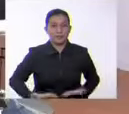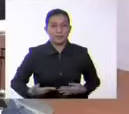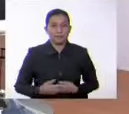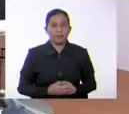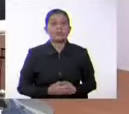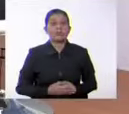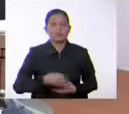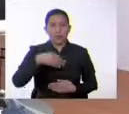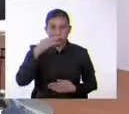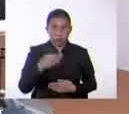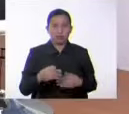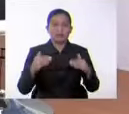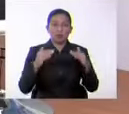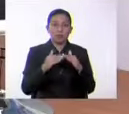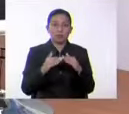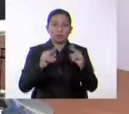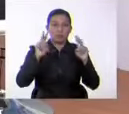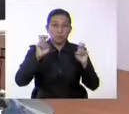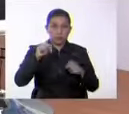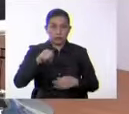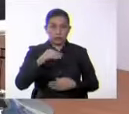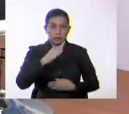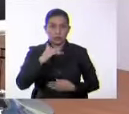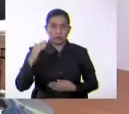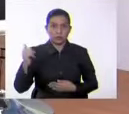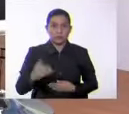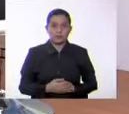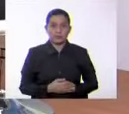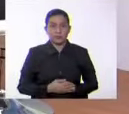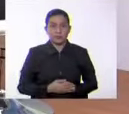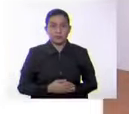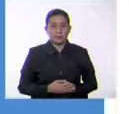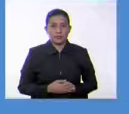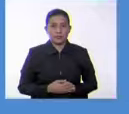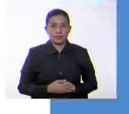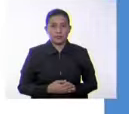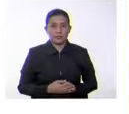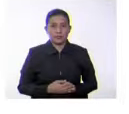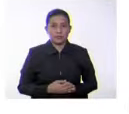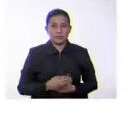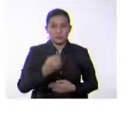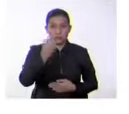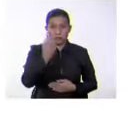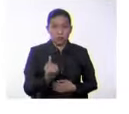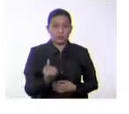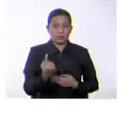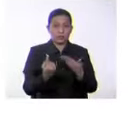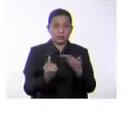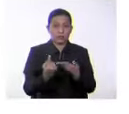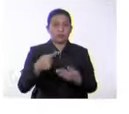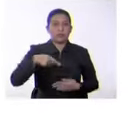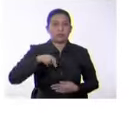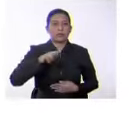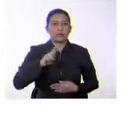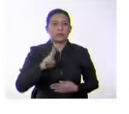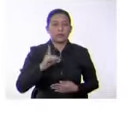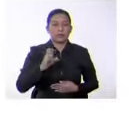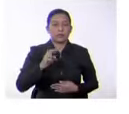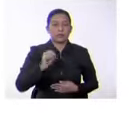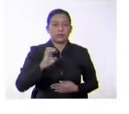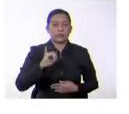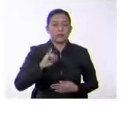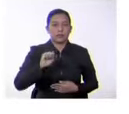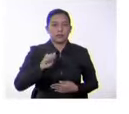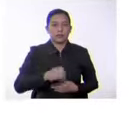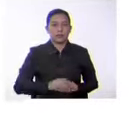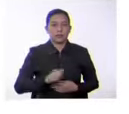También podemos situarlo a nivel nacional. Y tenemos la figura que es relevante de Prudencia Ayala, quien se